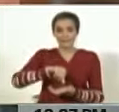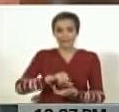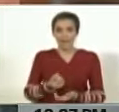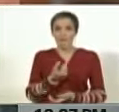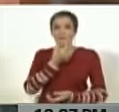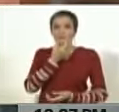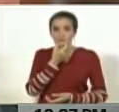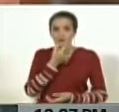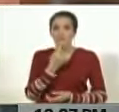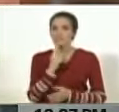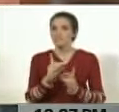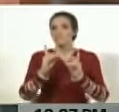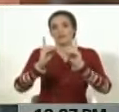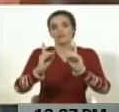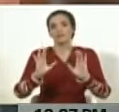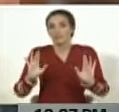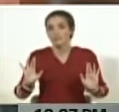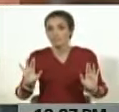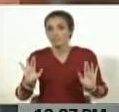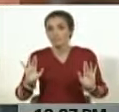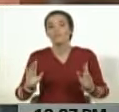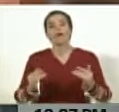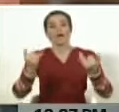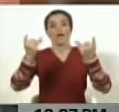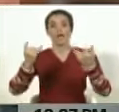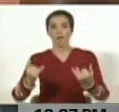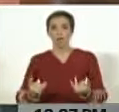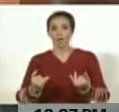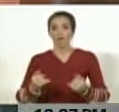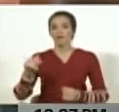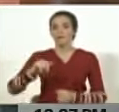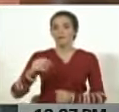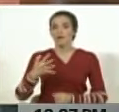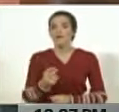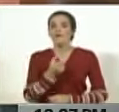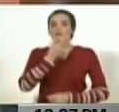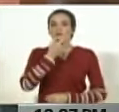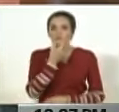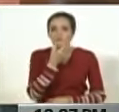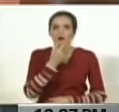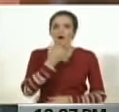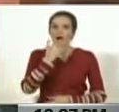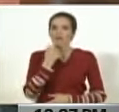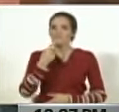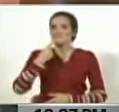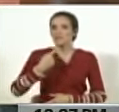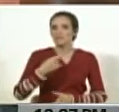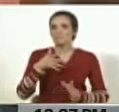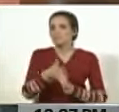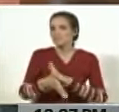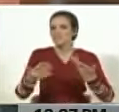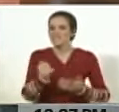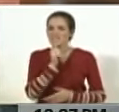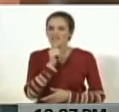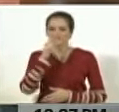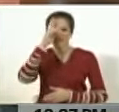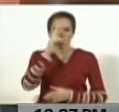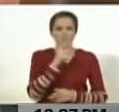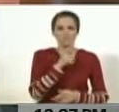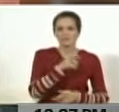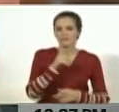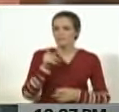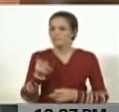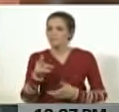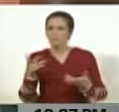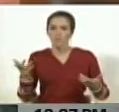toma la decisión. En este caso, aquí tenemos un árbitro que nos está diciendo, ¿quién tiene la razón? ¿El poder ejecutivo